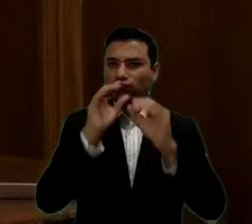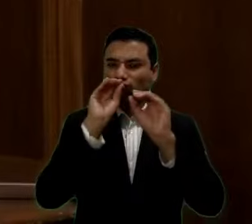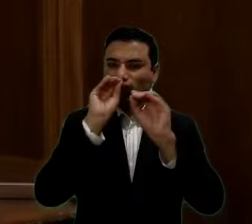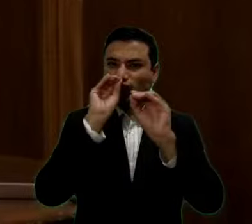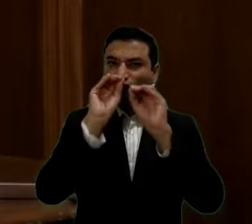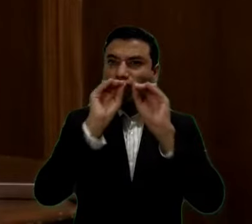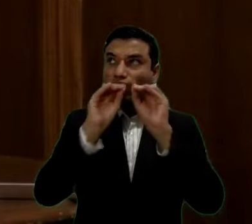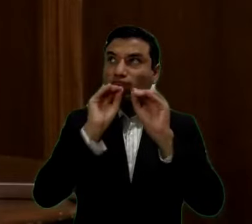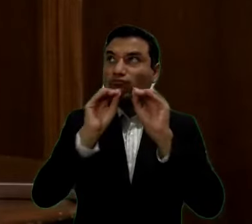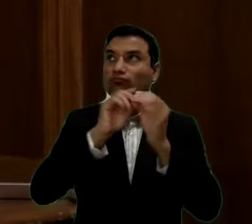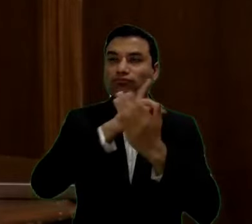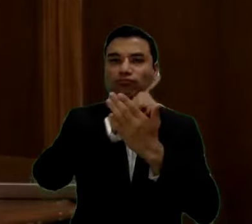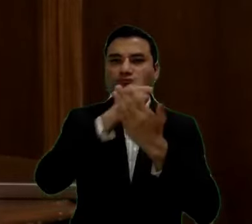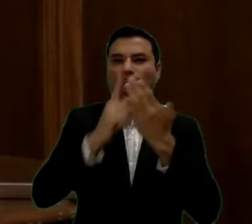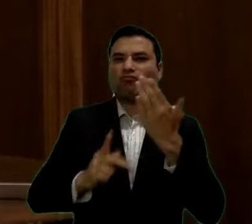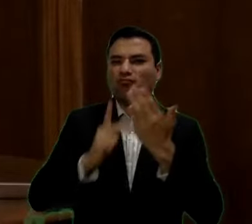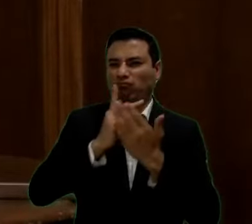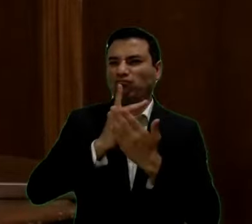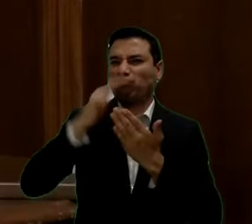y proyectos en la materia.